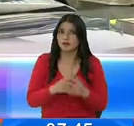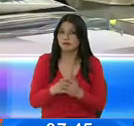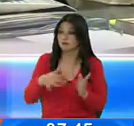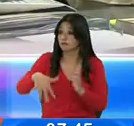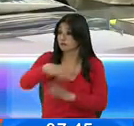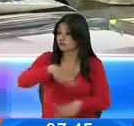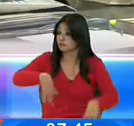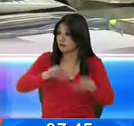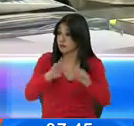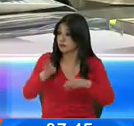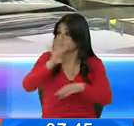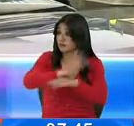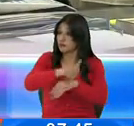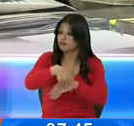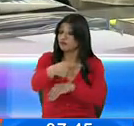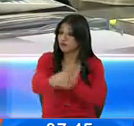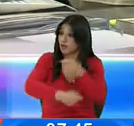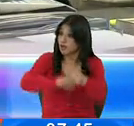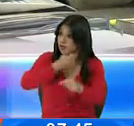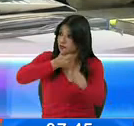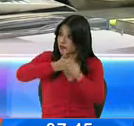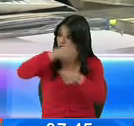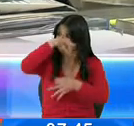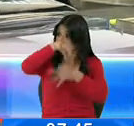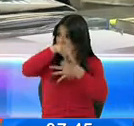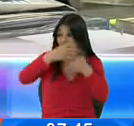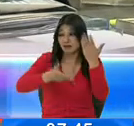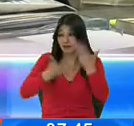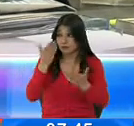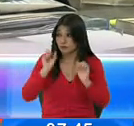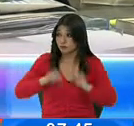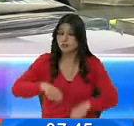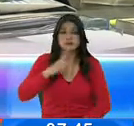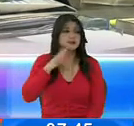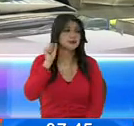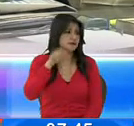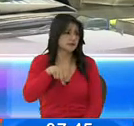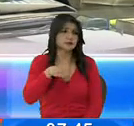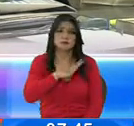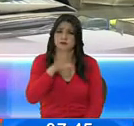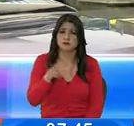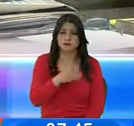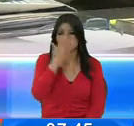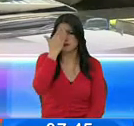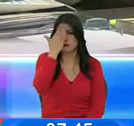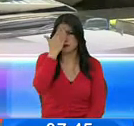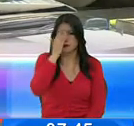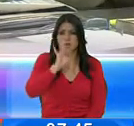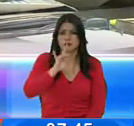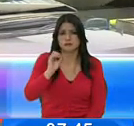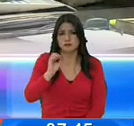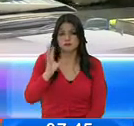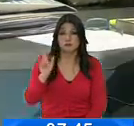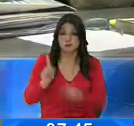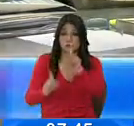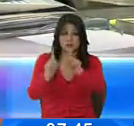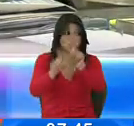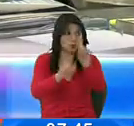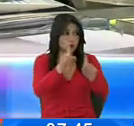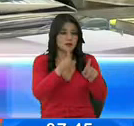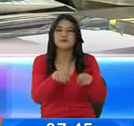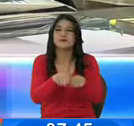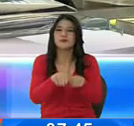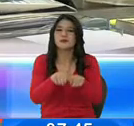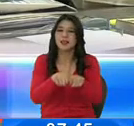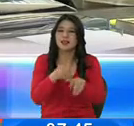ya entramos a un año preelectoral es el ambiente para eso yo creo que sí porque estamos conscientes que 80 iban a consultar a todos para que no ocurra